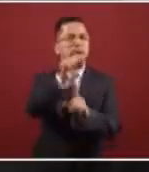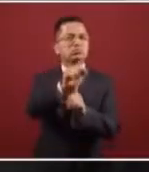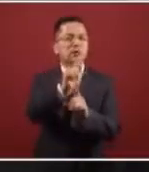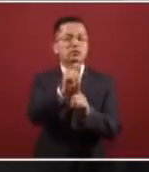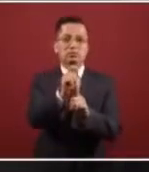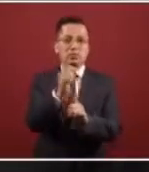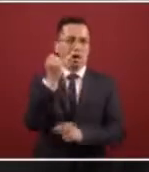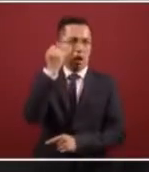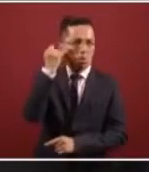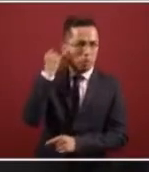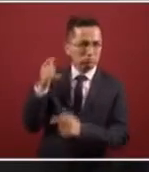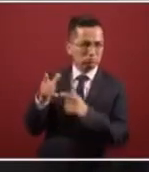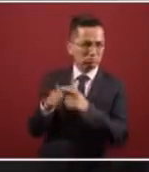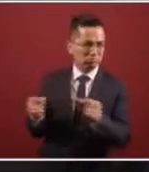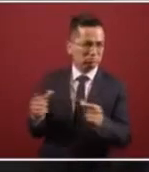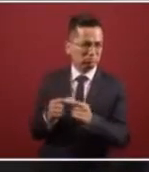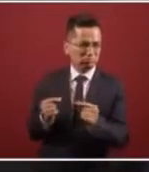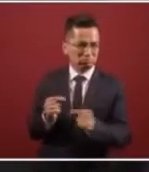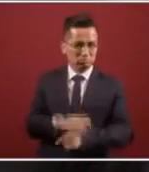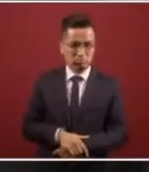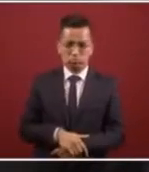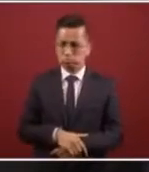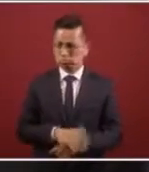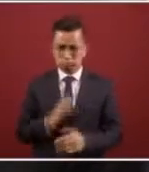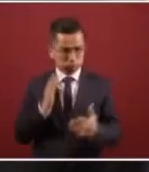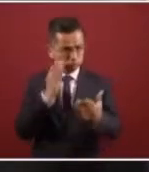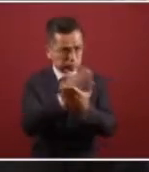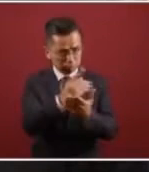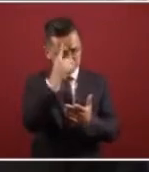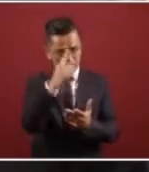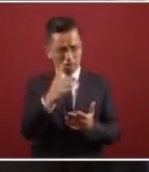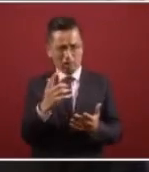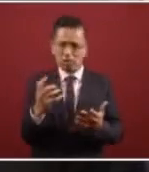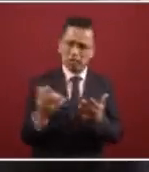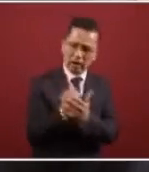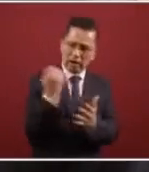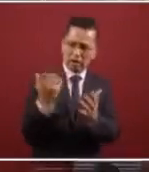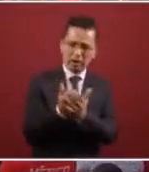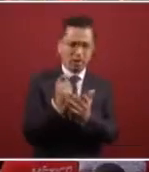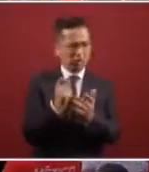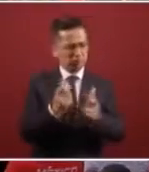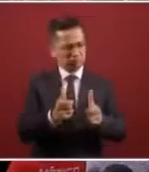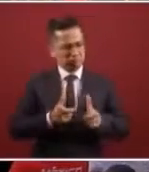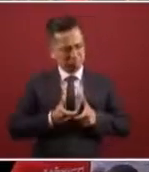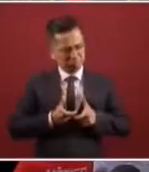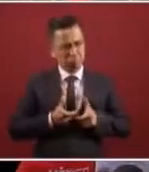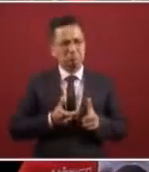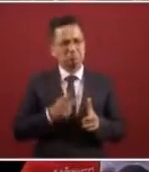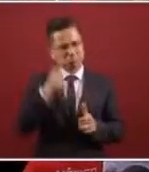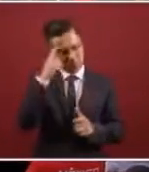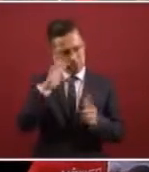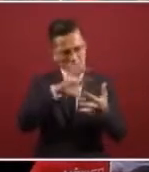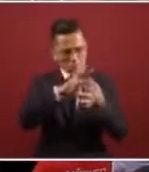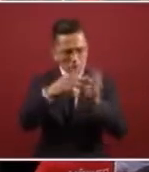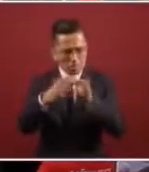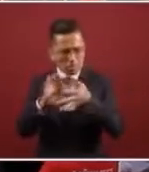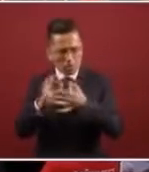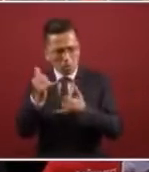que traer medallas de la competencia olímpica.